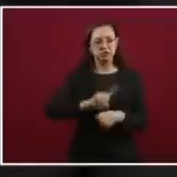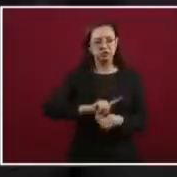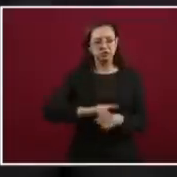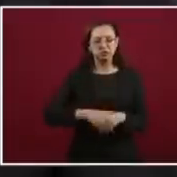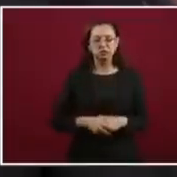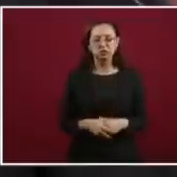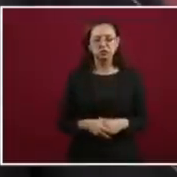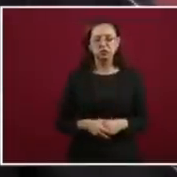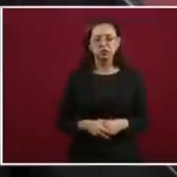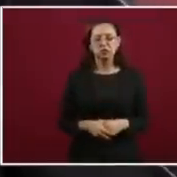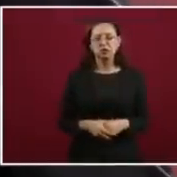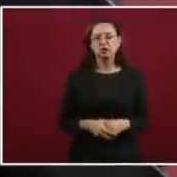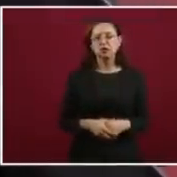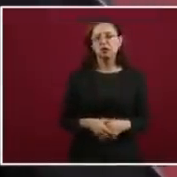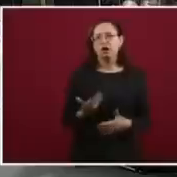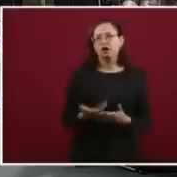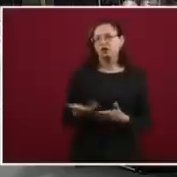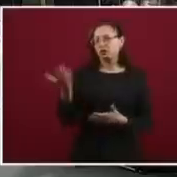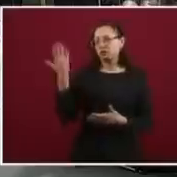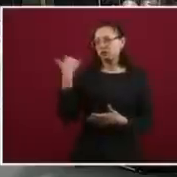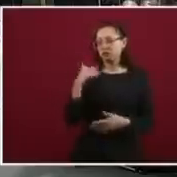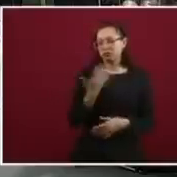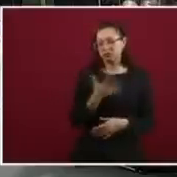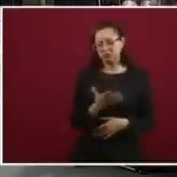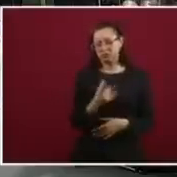tenemos alrededor de 100.000